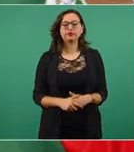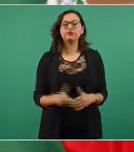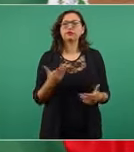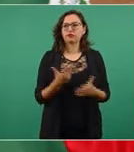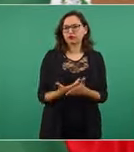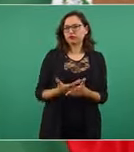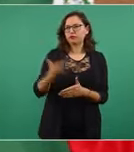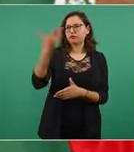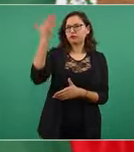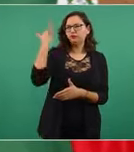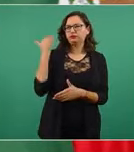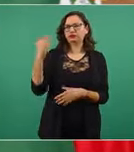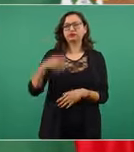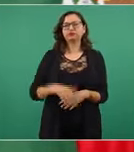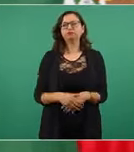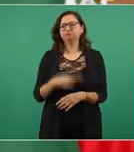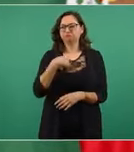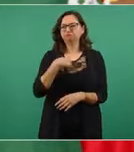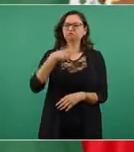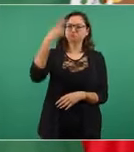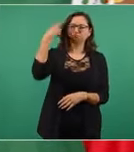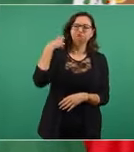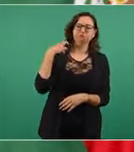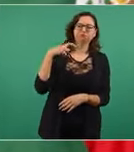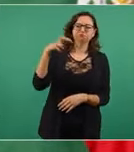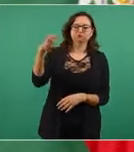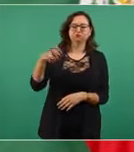comercial y me dice la